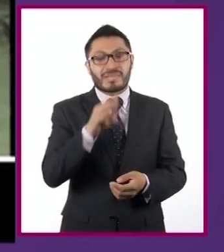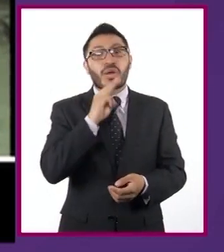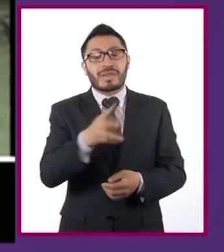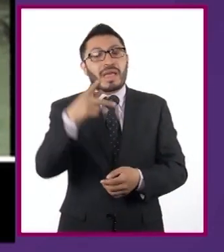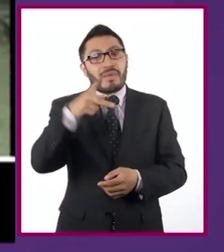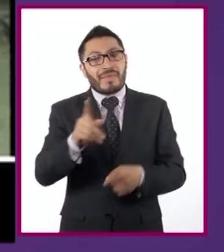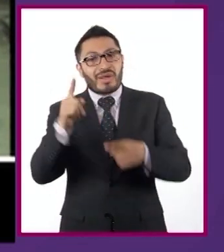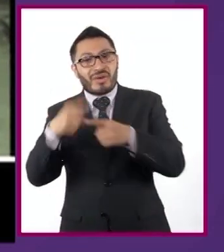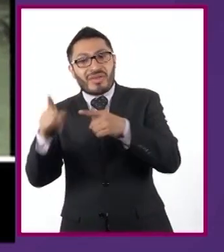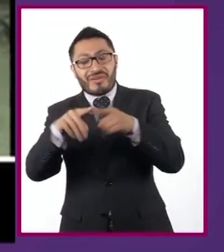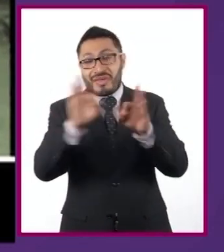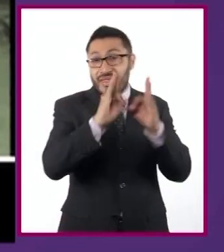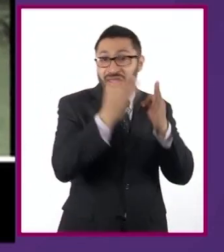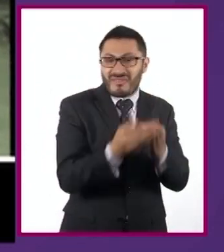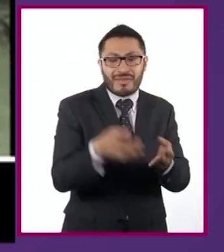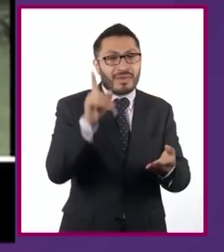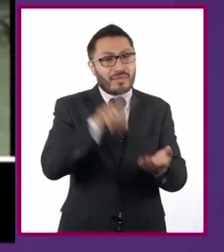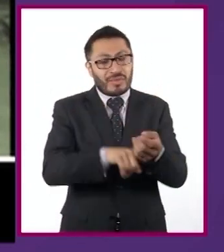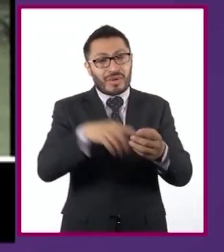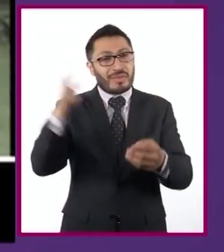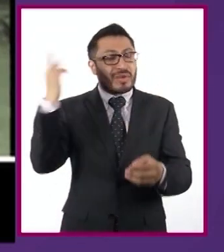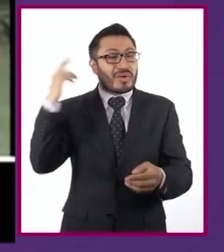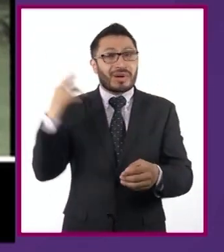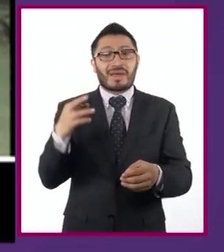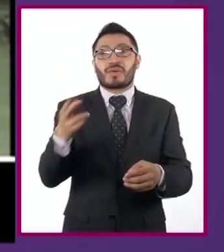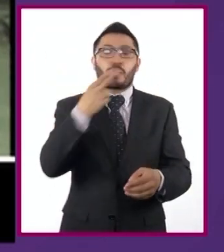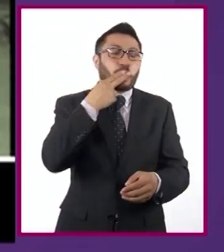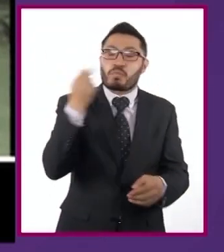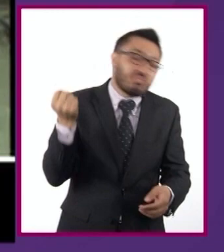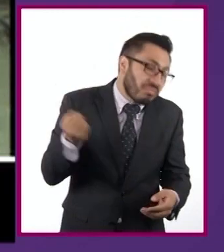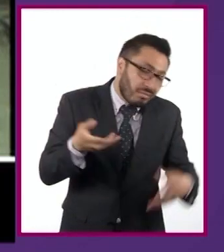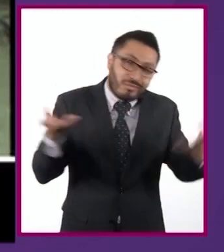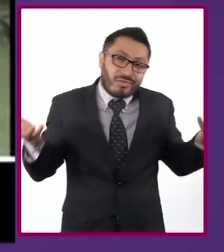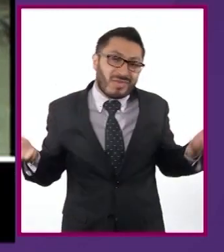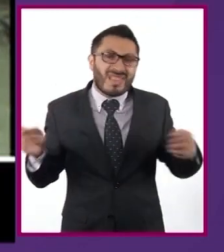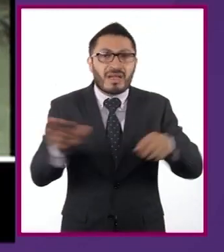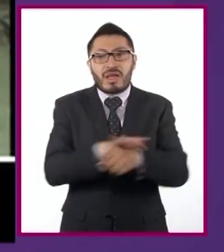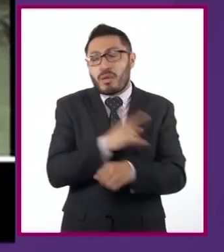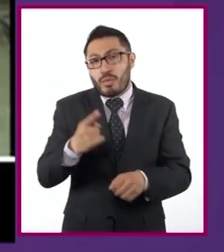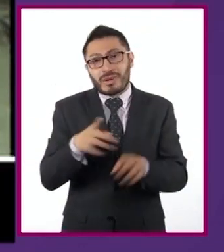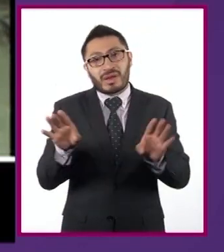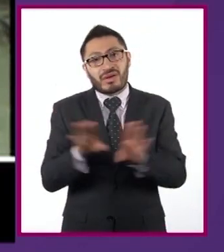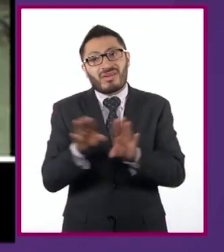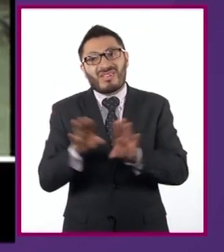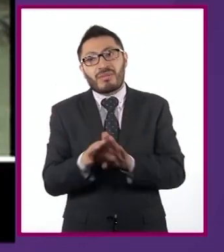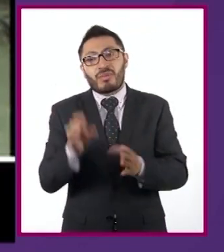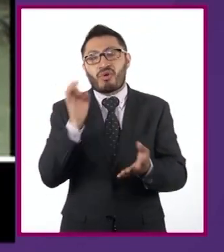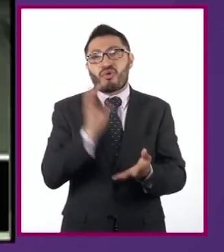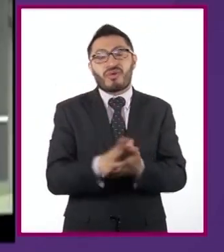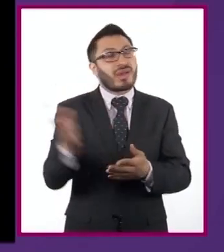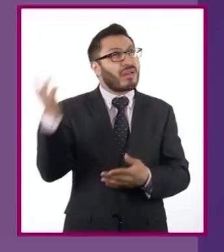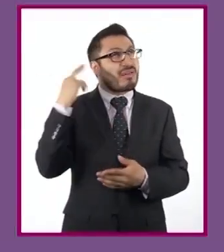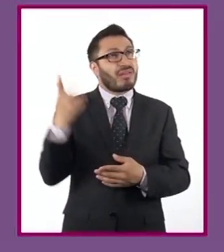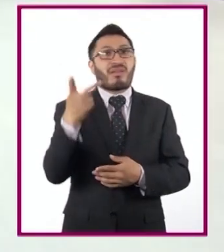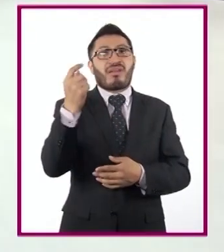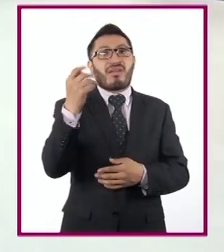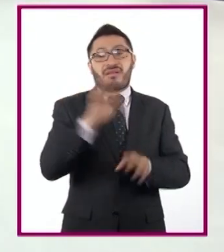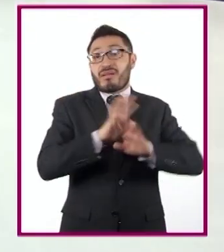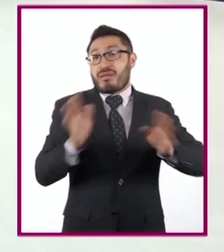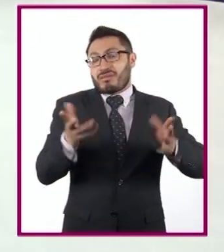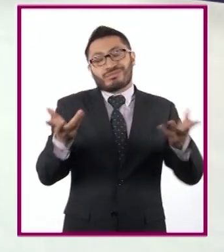A veces, por ejemplo, hay anuncios de radio que no funcionan o que no sirven porque se limitan a ponernos el audio del anuncio de tele,